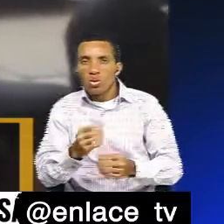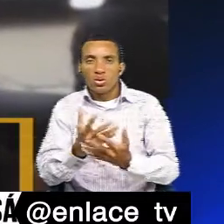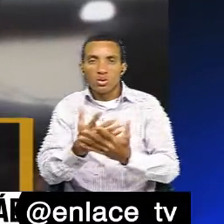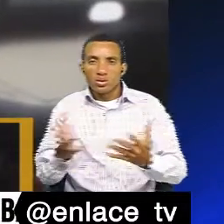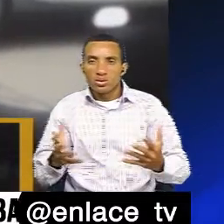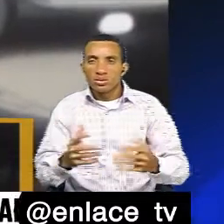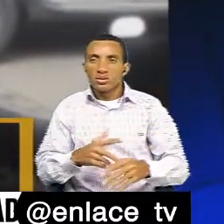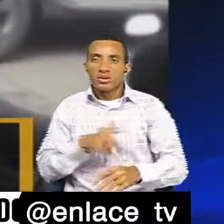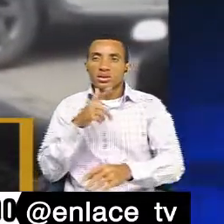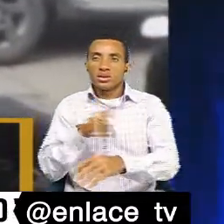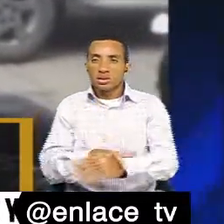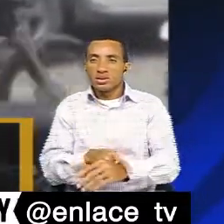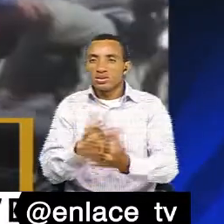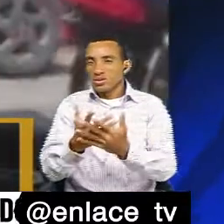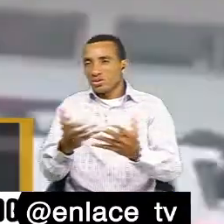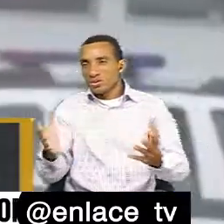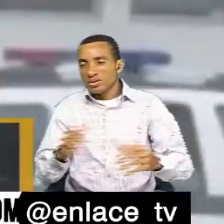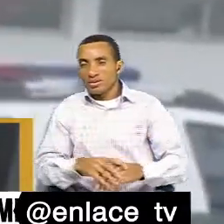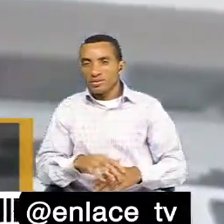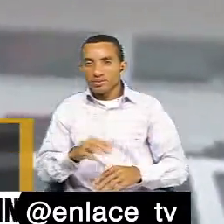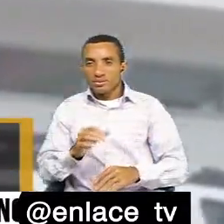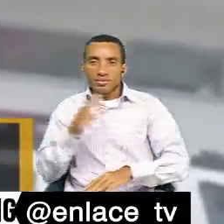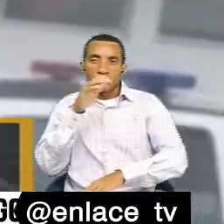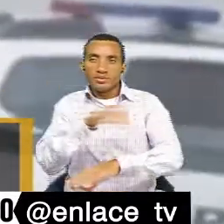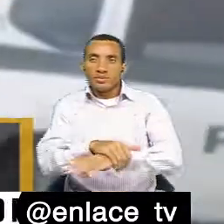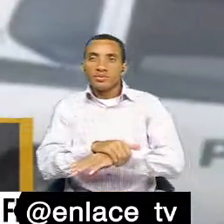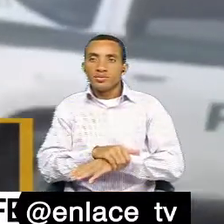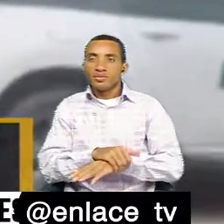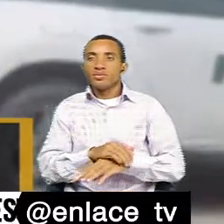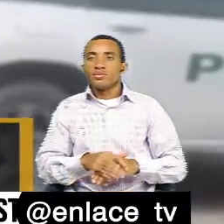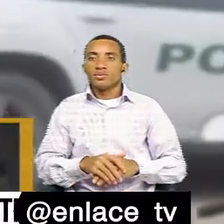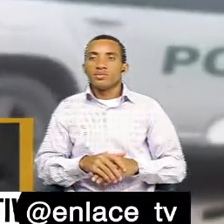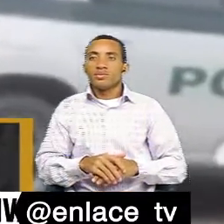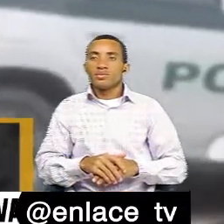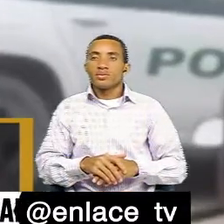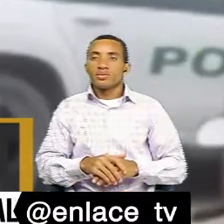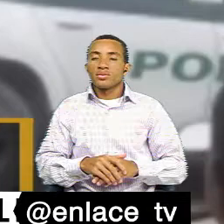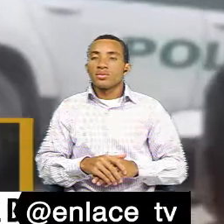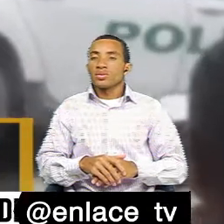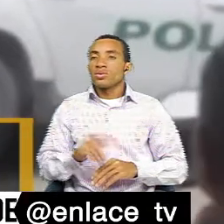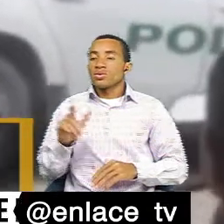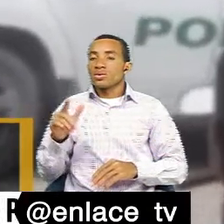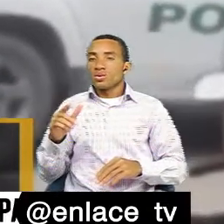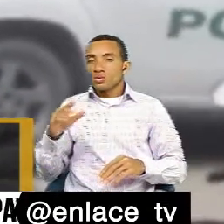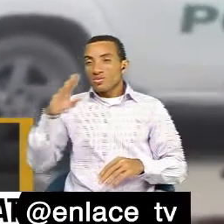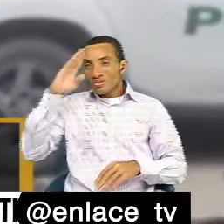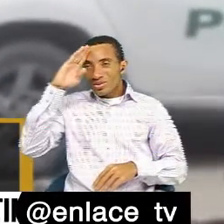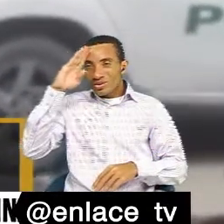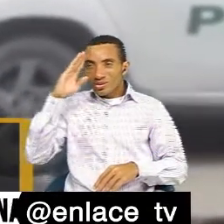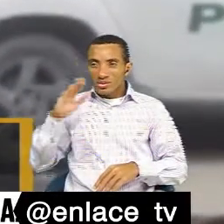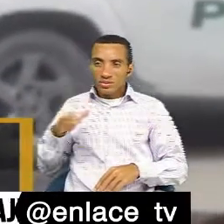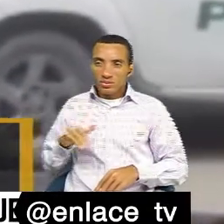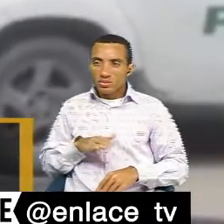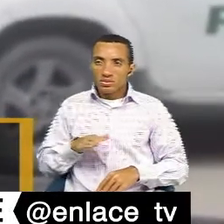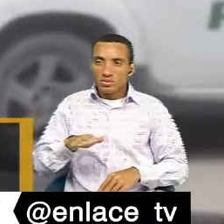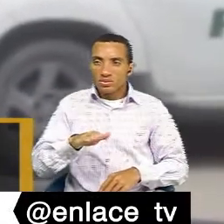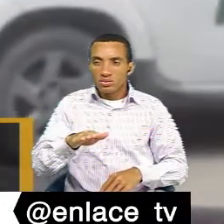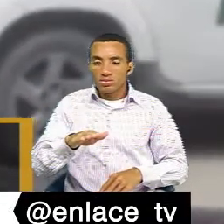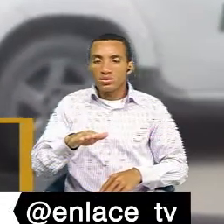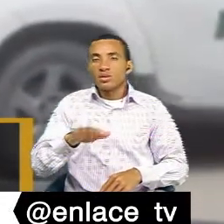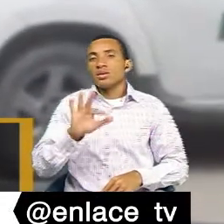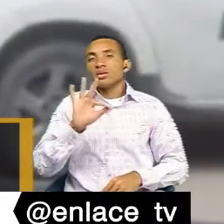para legitimar el procedimiento de captura. Acaba de arribar la patrulla de la policía con los tres